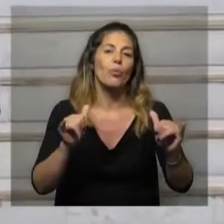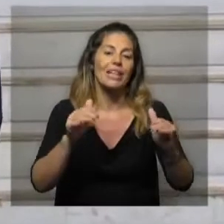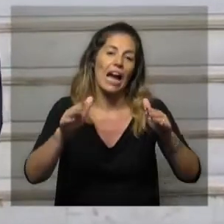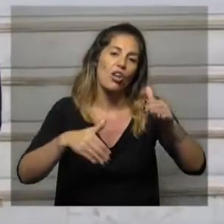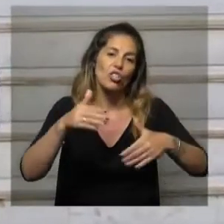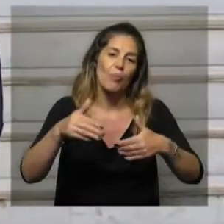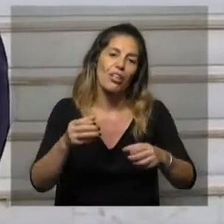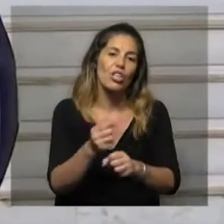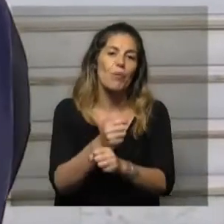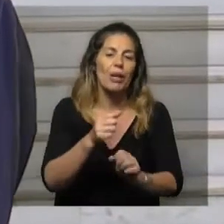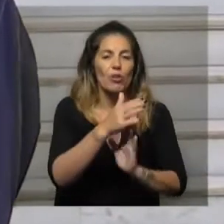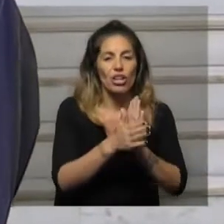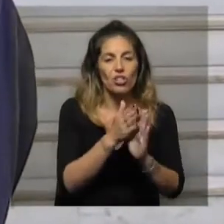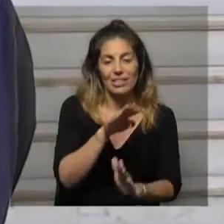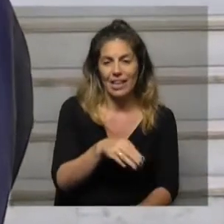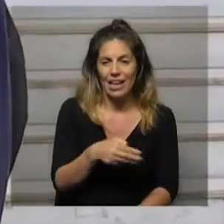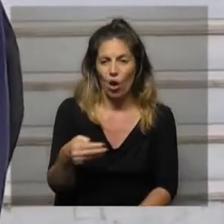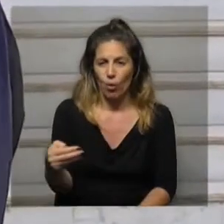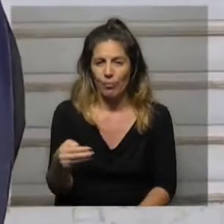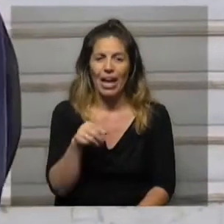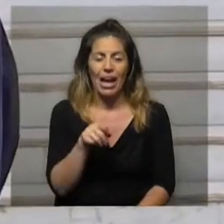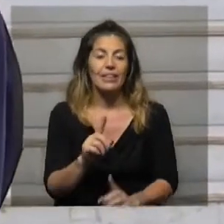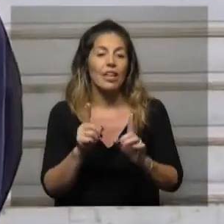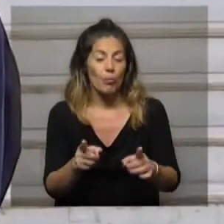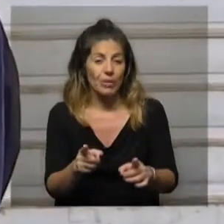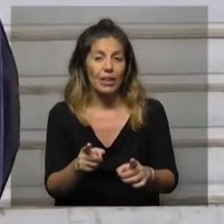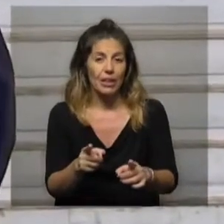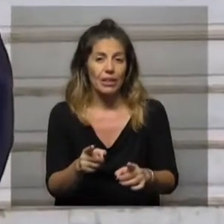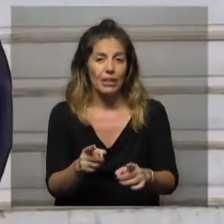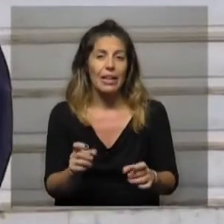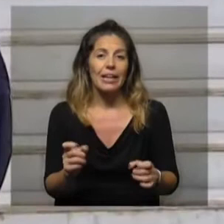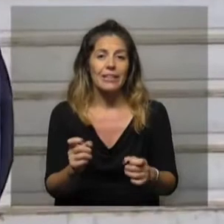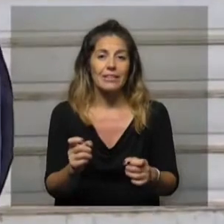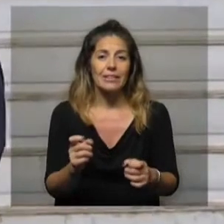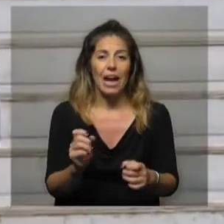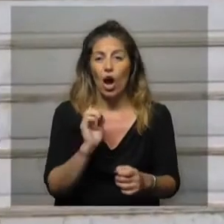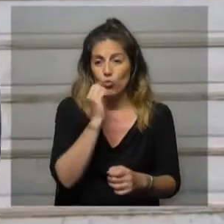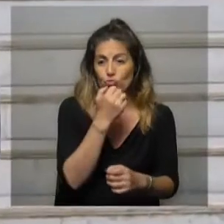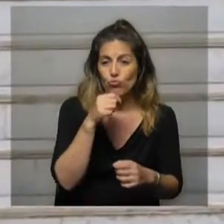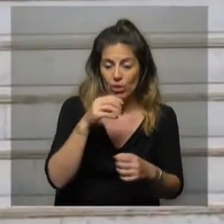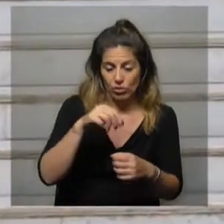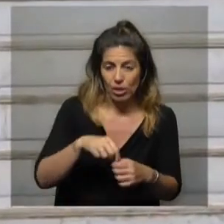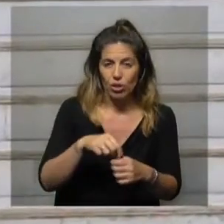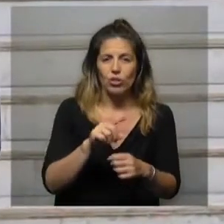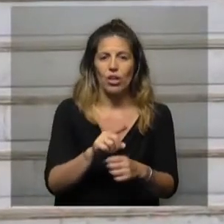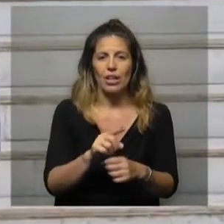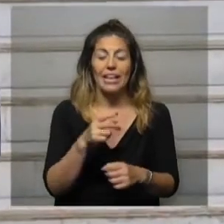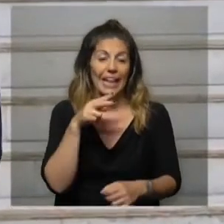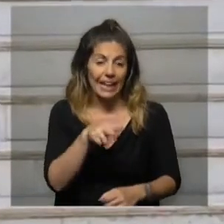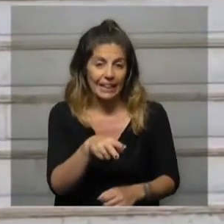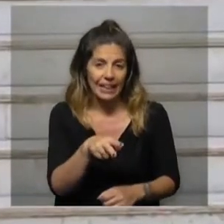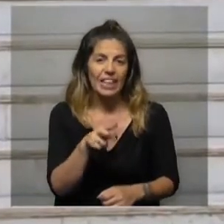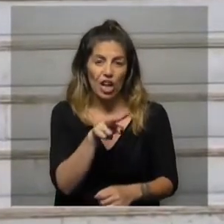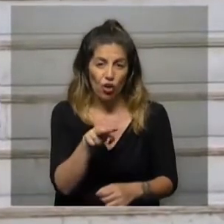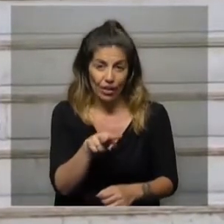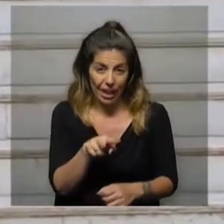y premios nacionales en la página web Así que también está bueno que se hagan un usuario que la avichen porque todas las convocatorias se